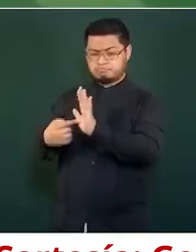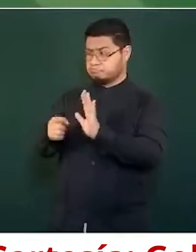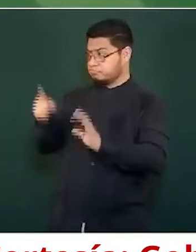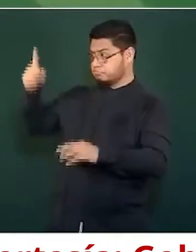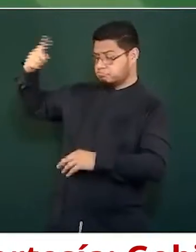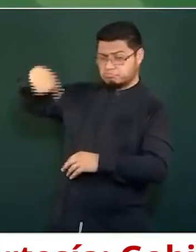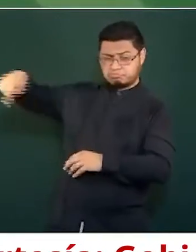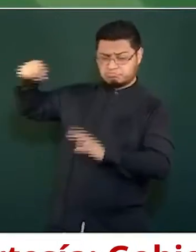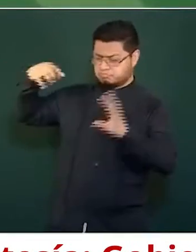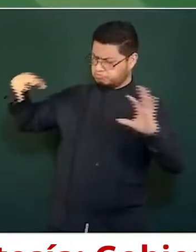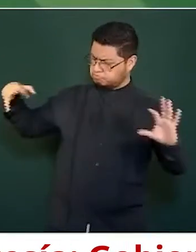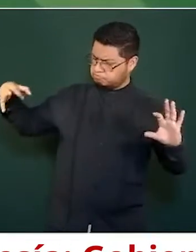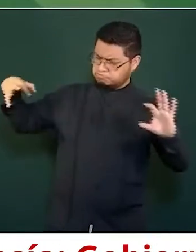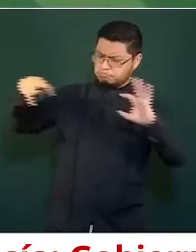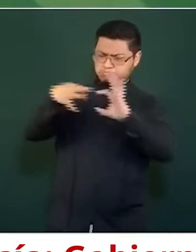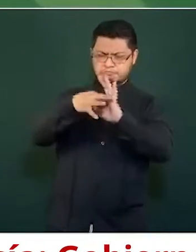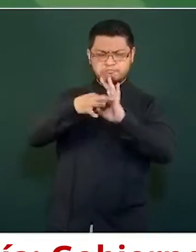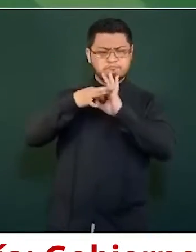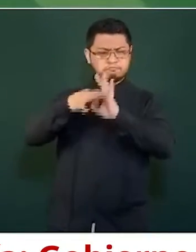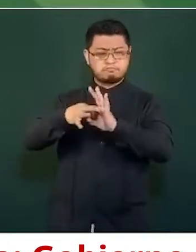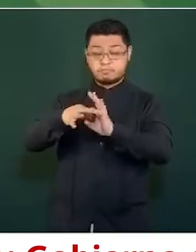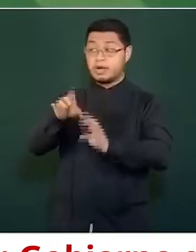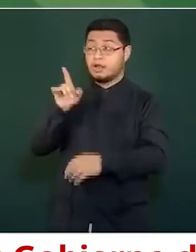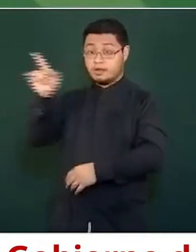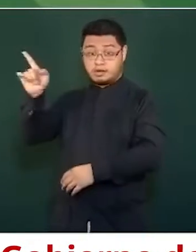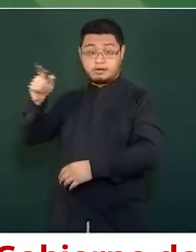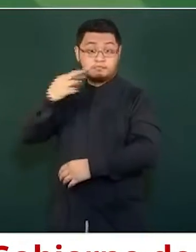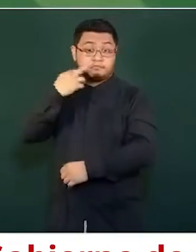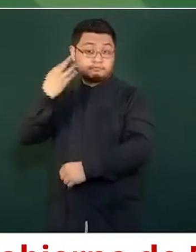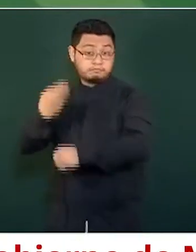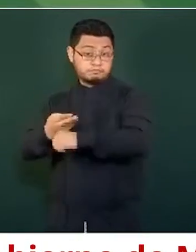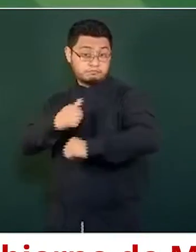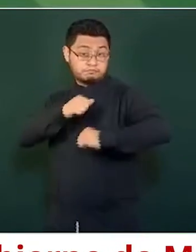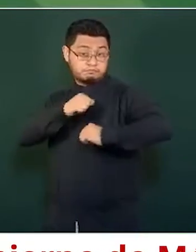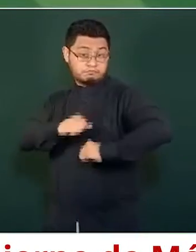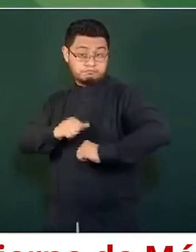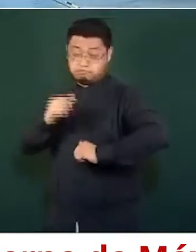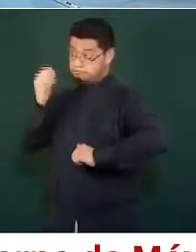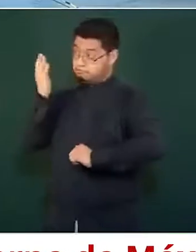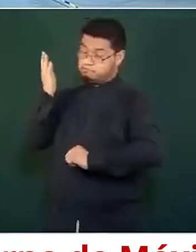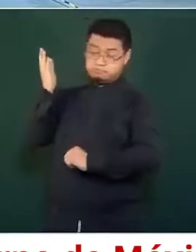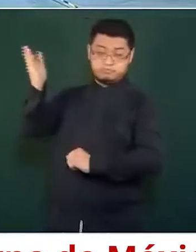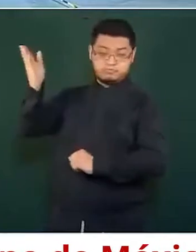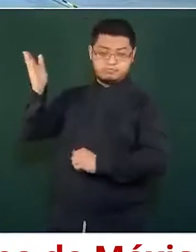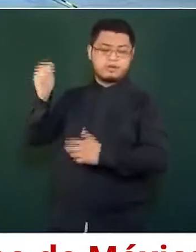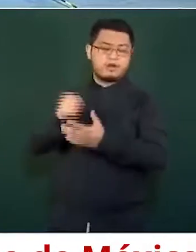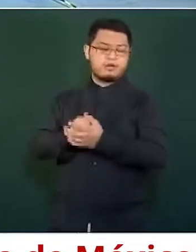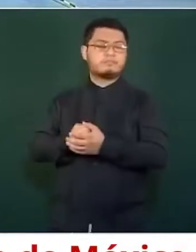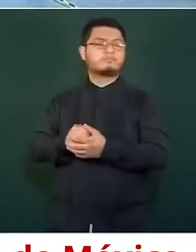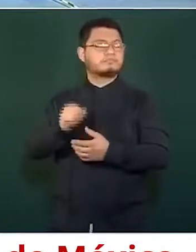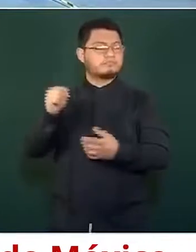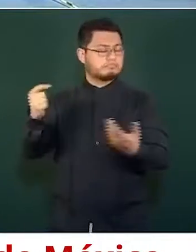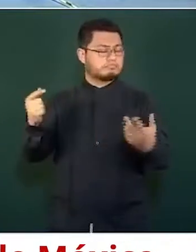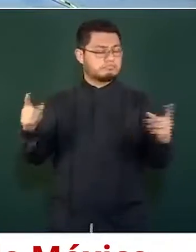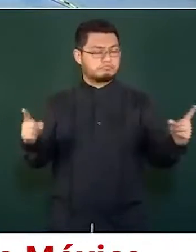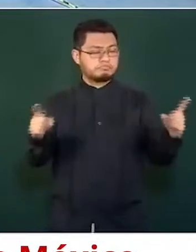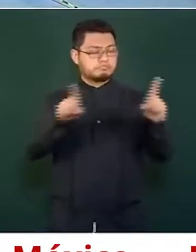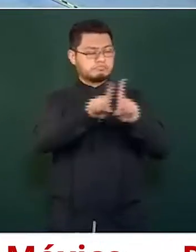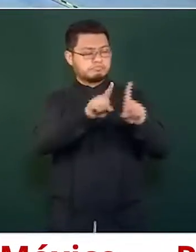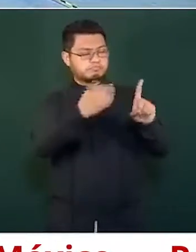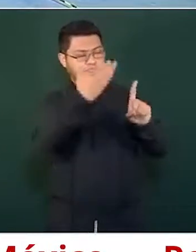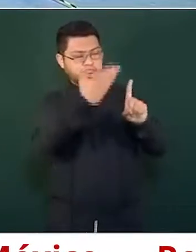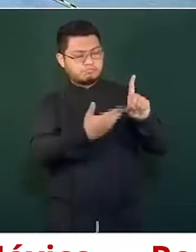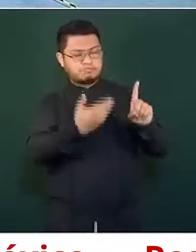encabezando, que él encabeza junto con el señor John Kerry,